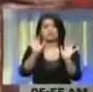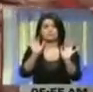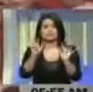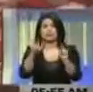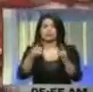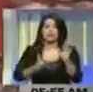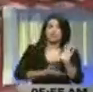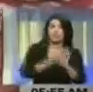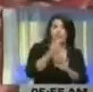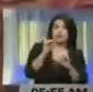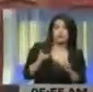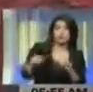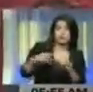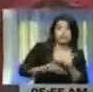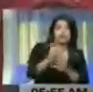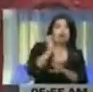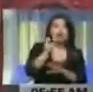digamos que